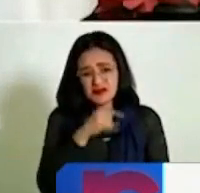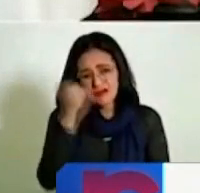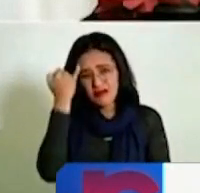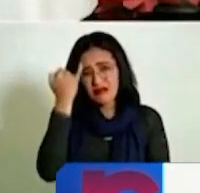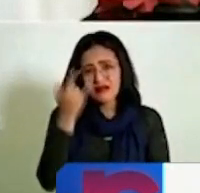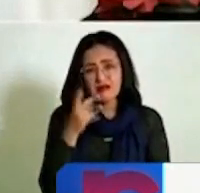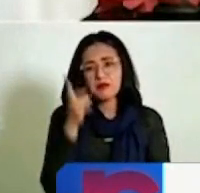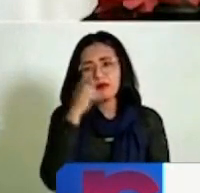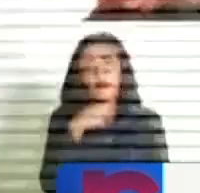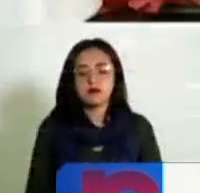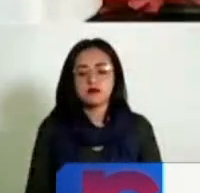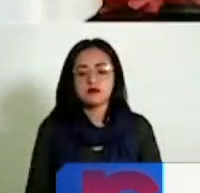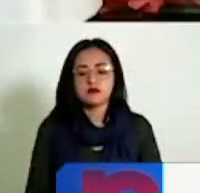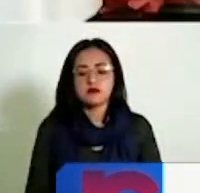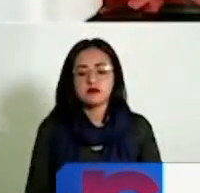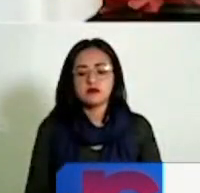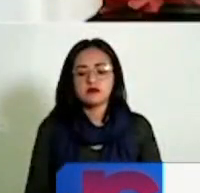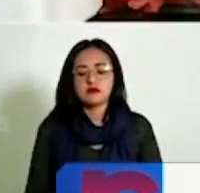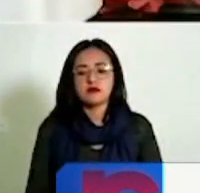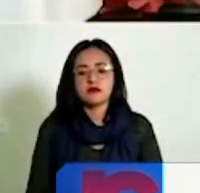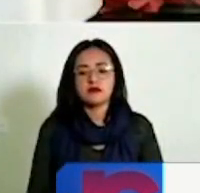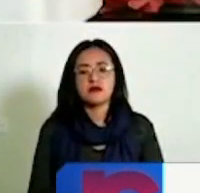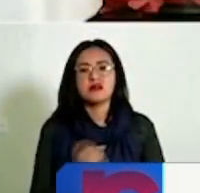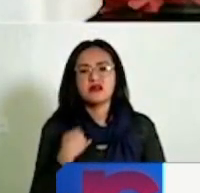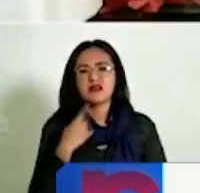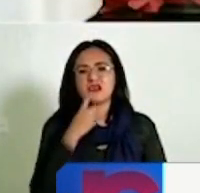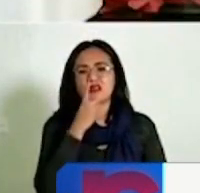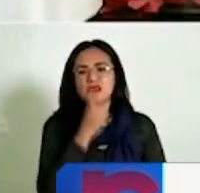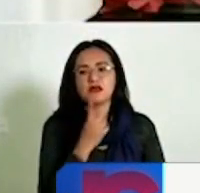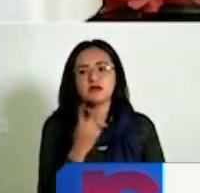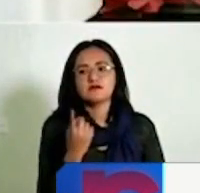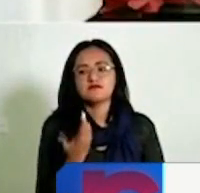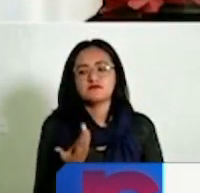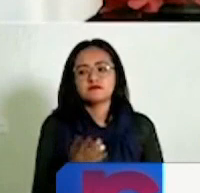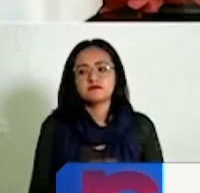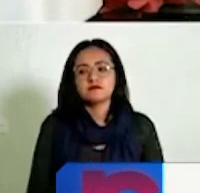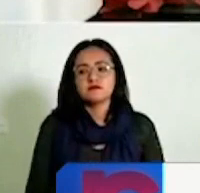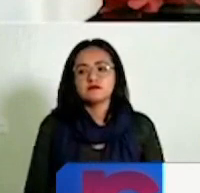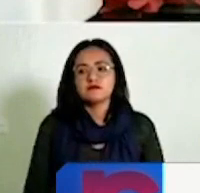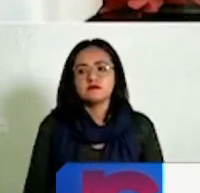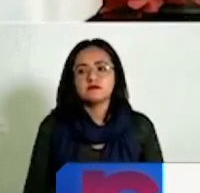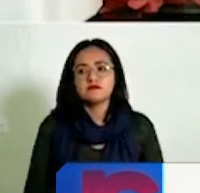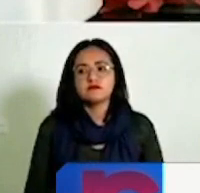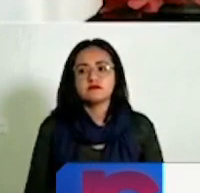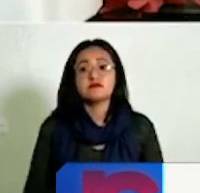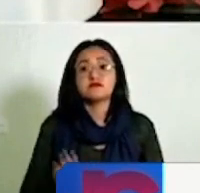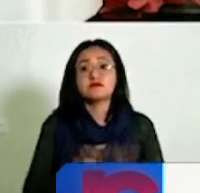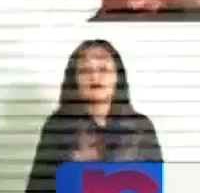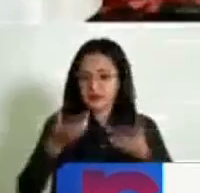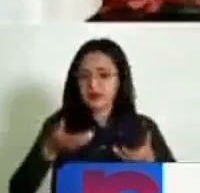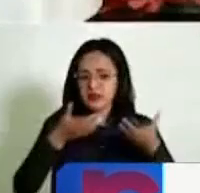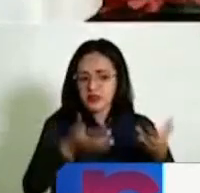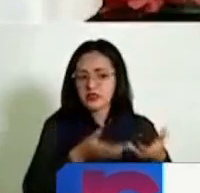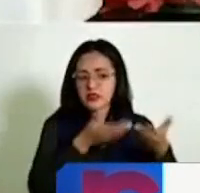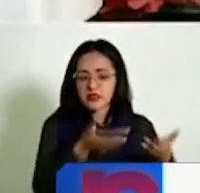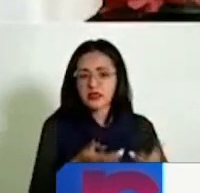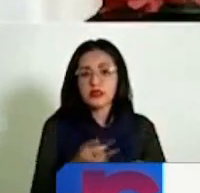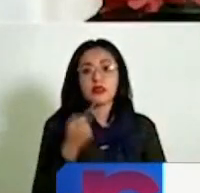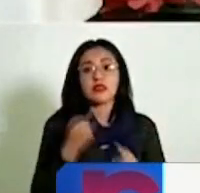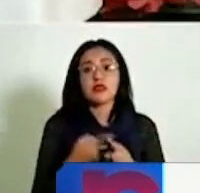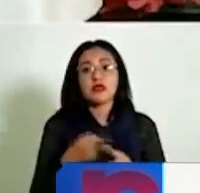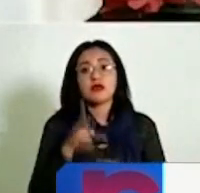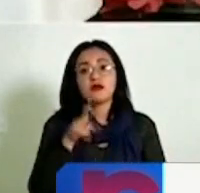pero son malintencionados. Debo decirte que la regulación del comercio en las calles es